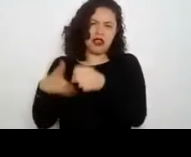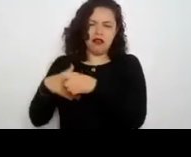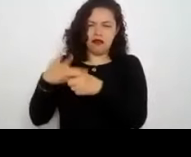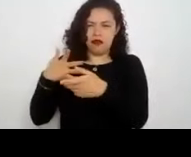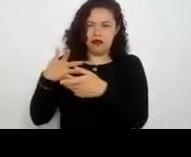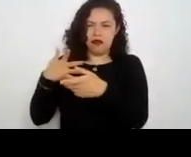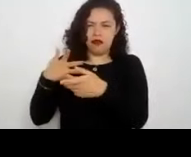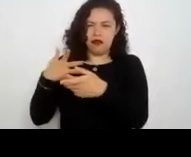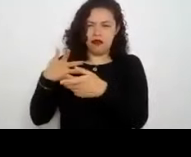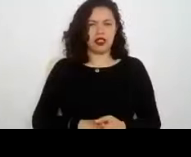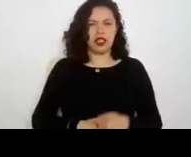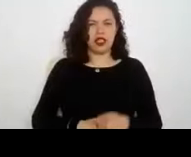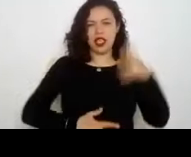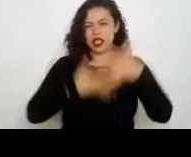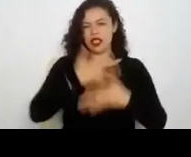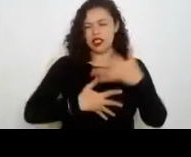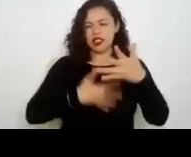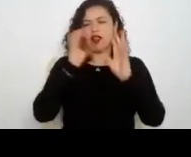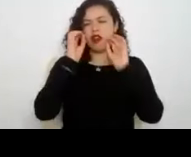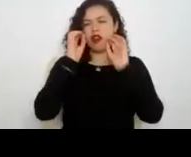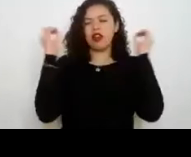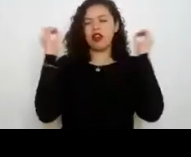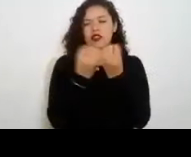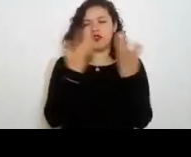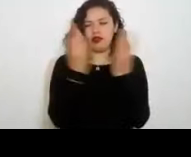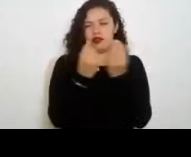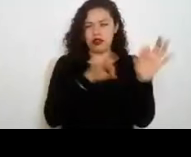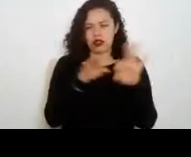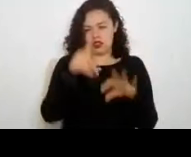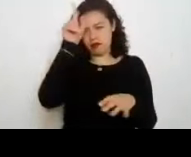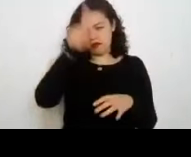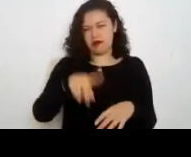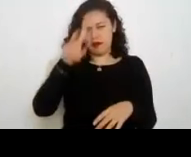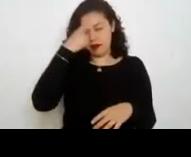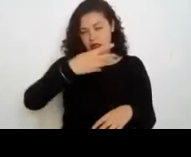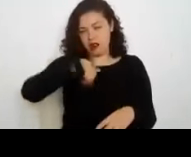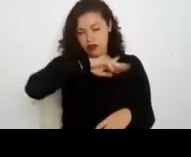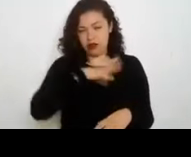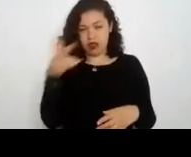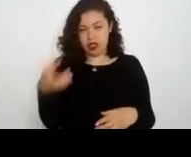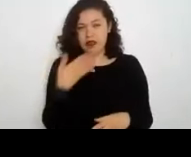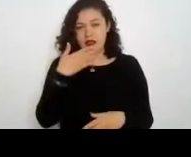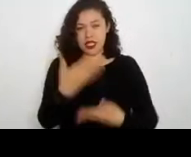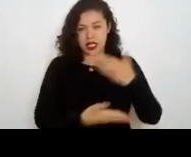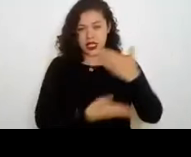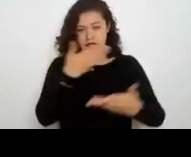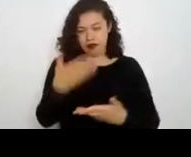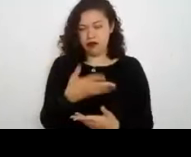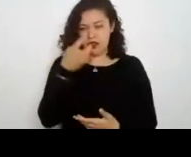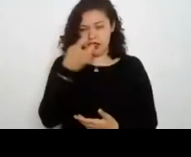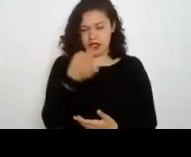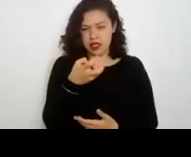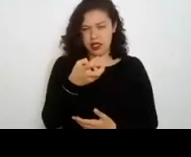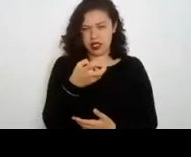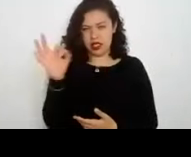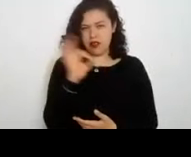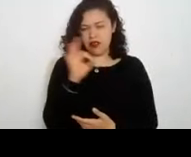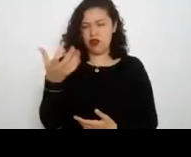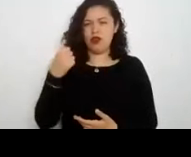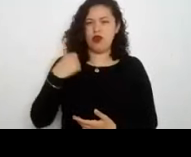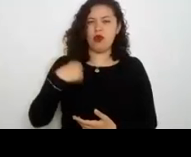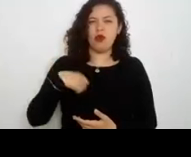organizaciones en ese sentido y para nosotros pues es brindarles este servicio a organizaciones que pues, tal vez una agencia tradicional te va a cobrar mucho